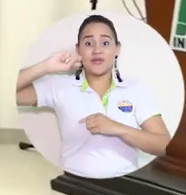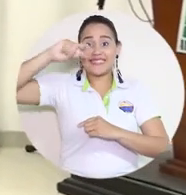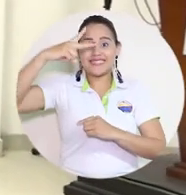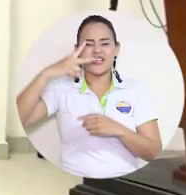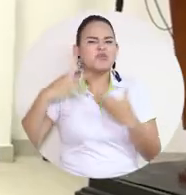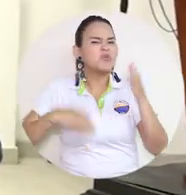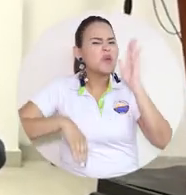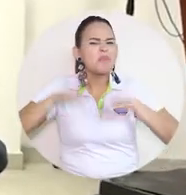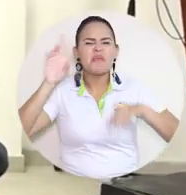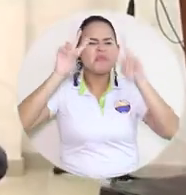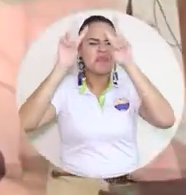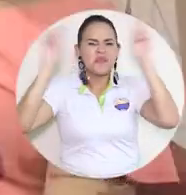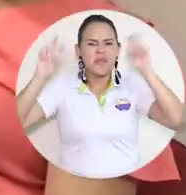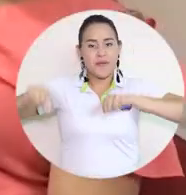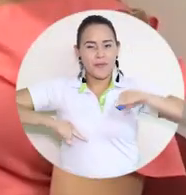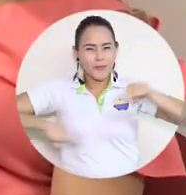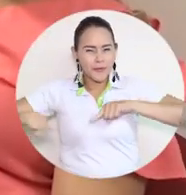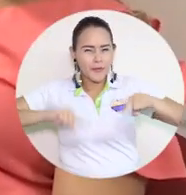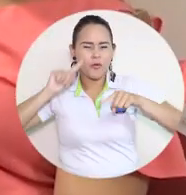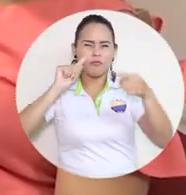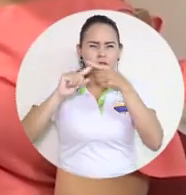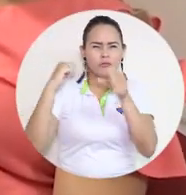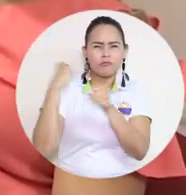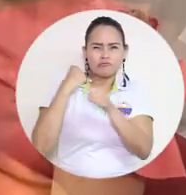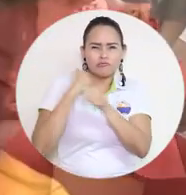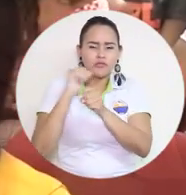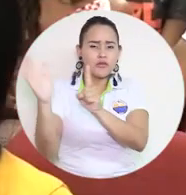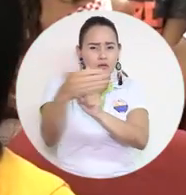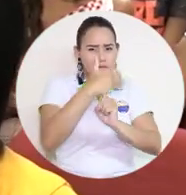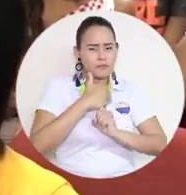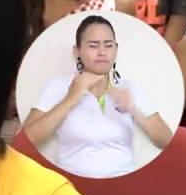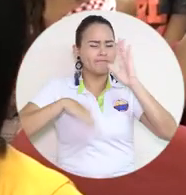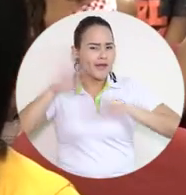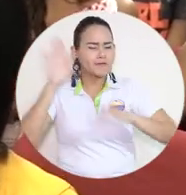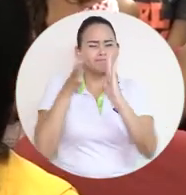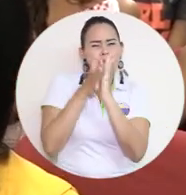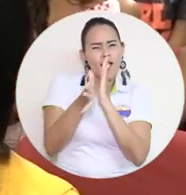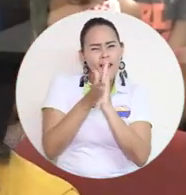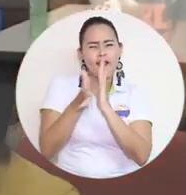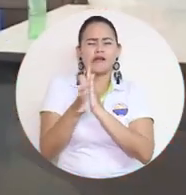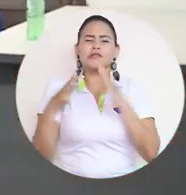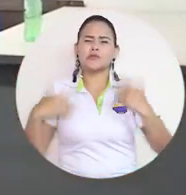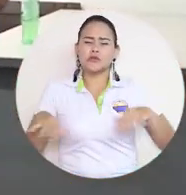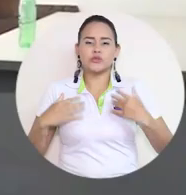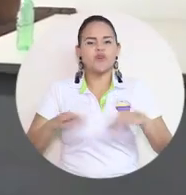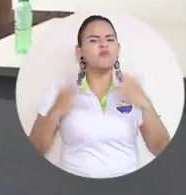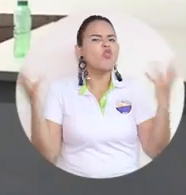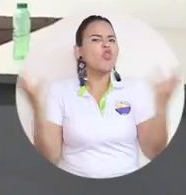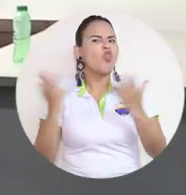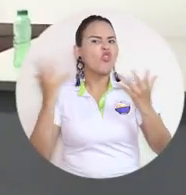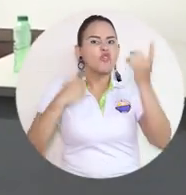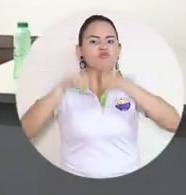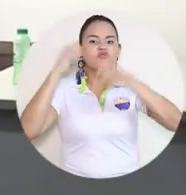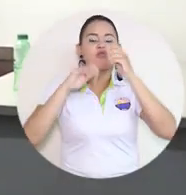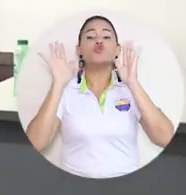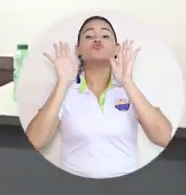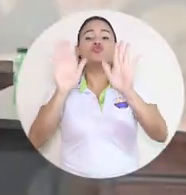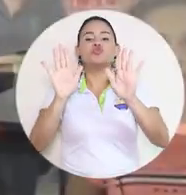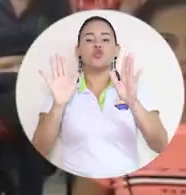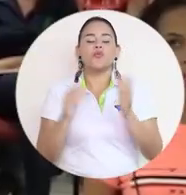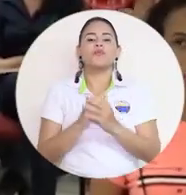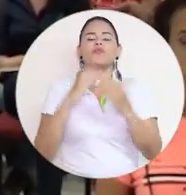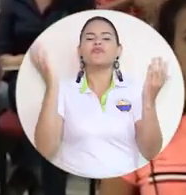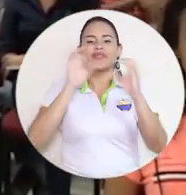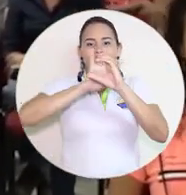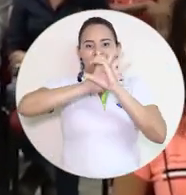de la segunda corte del Programa de Administración de la Seguridad y Salud en el Trabajo por Ciclos Propedéuticos, ofrecido a través del Centro para la